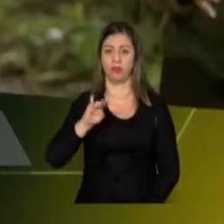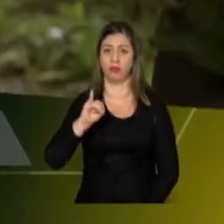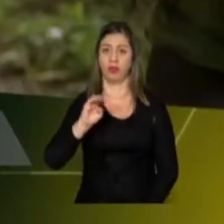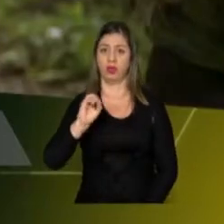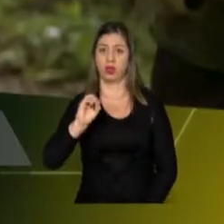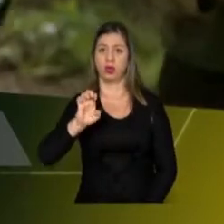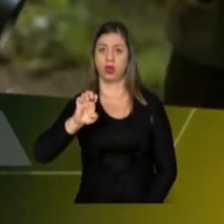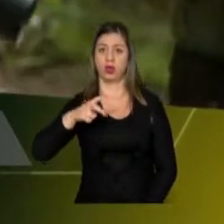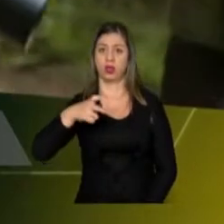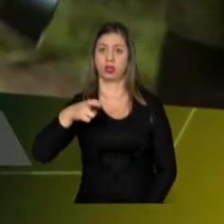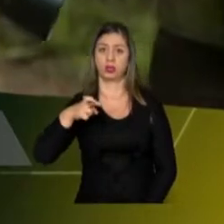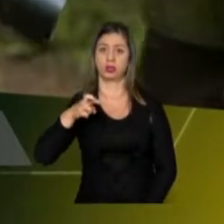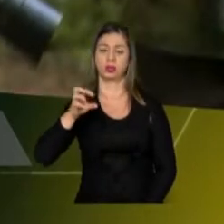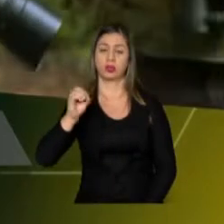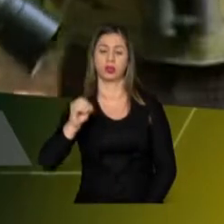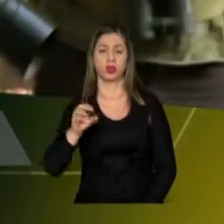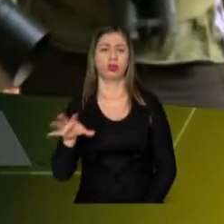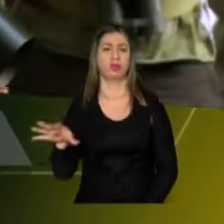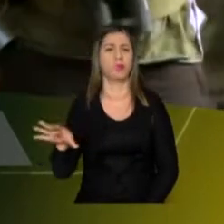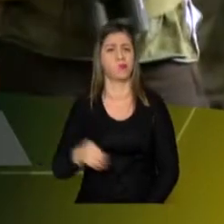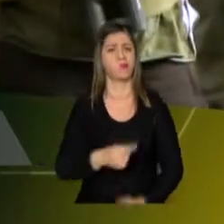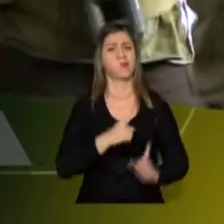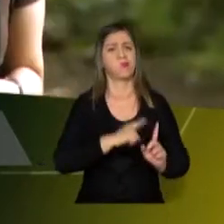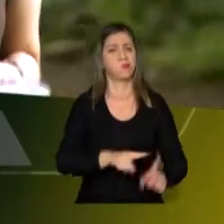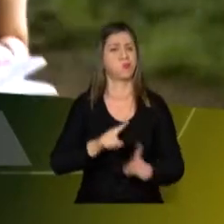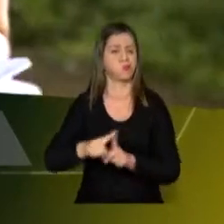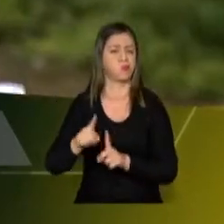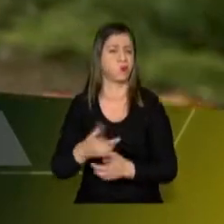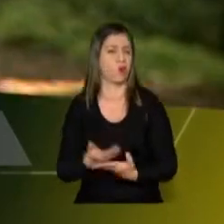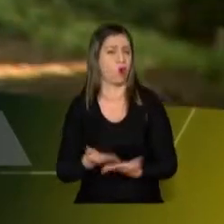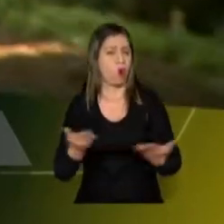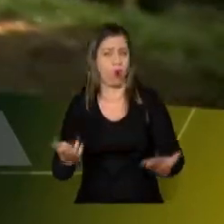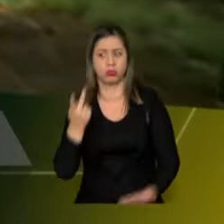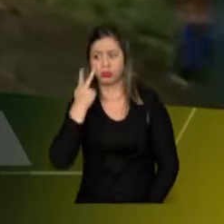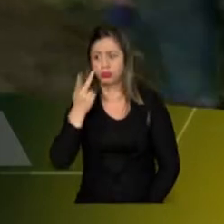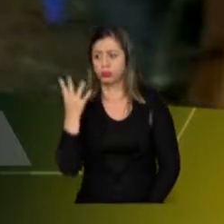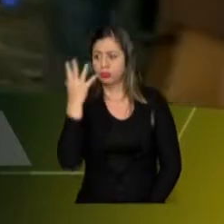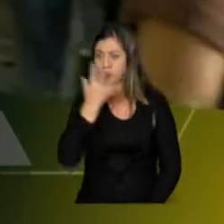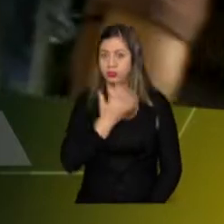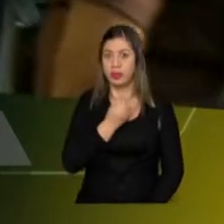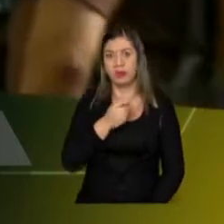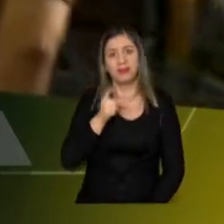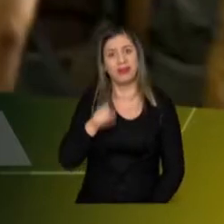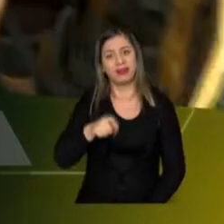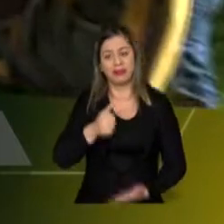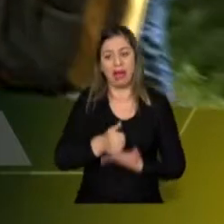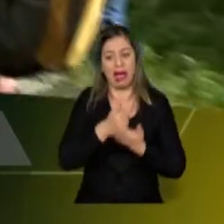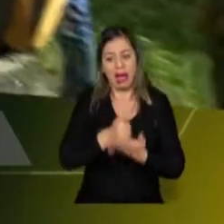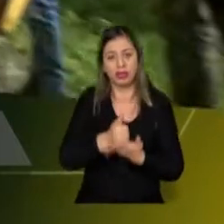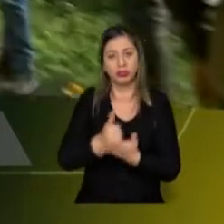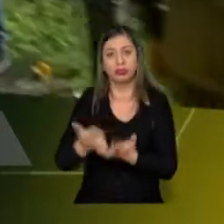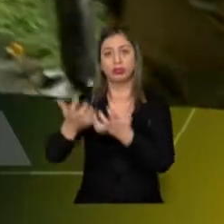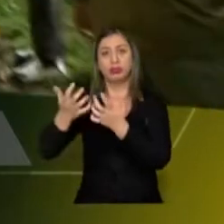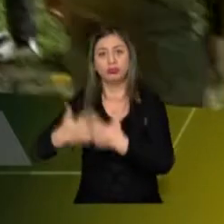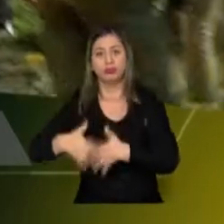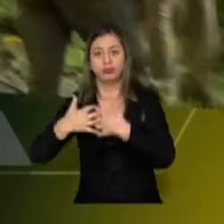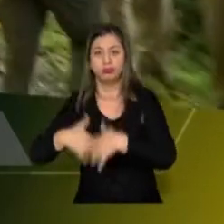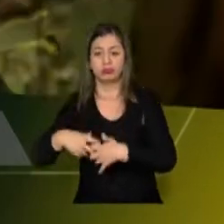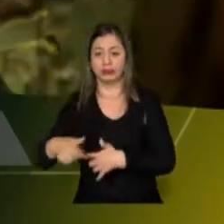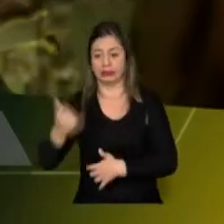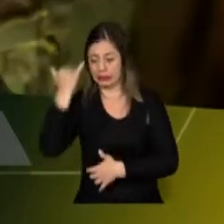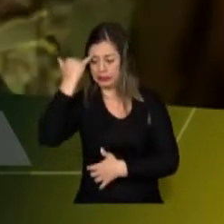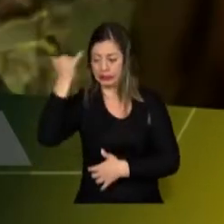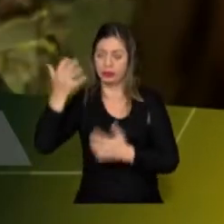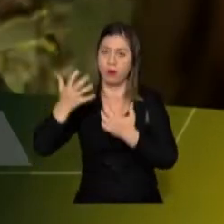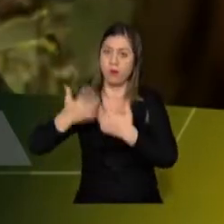Cali. Y hay toda una cantidad de productos muy bellos que uno ve ahí, pero hay que ayudar a los productores, a los